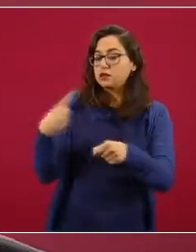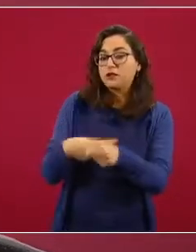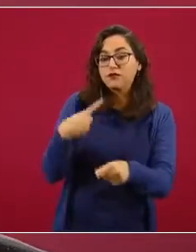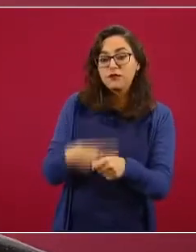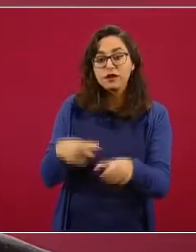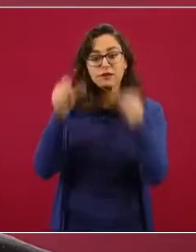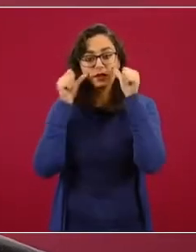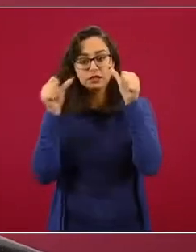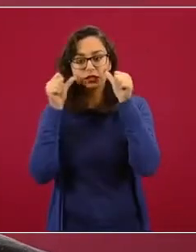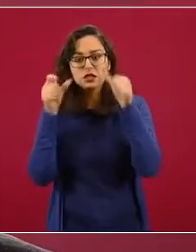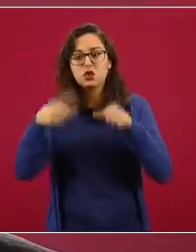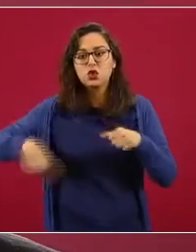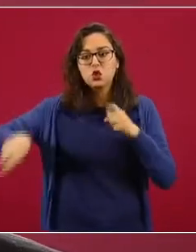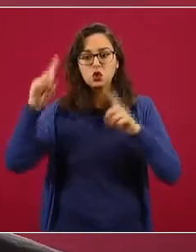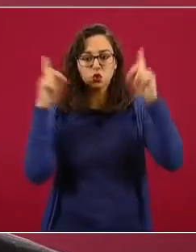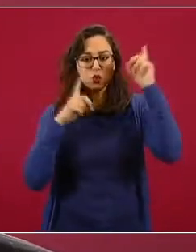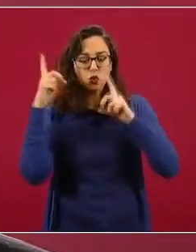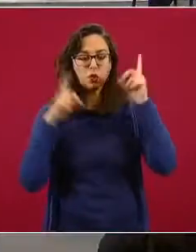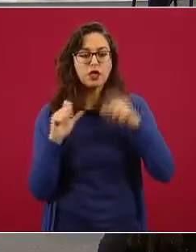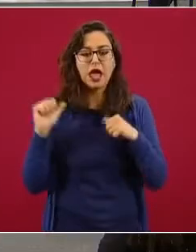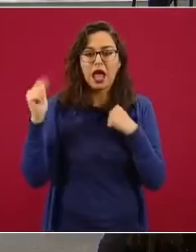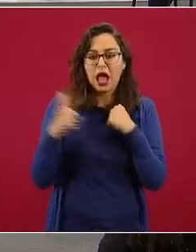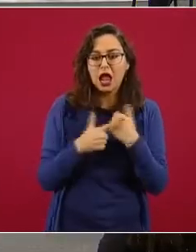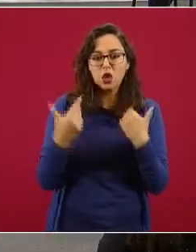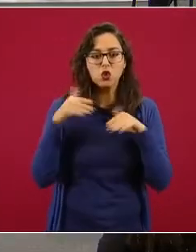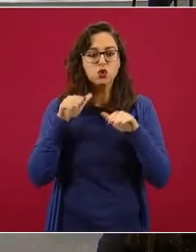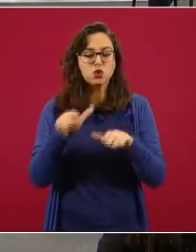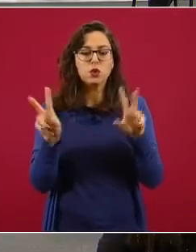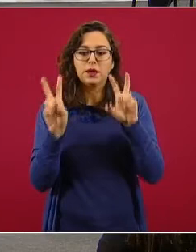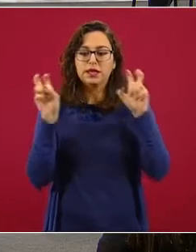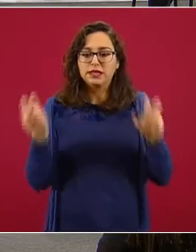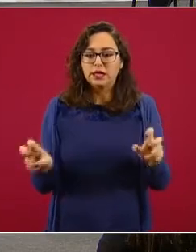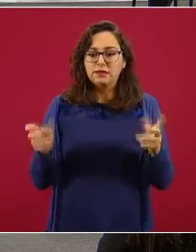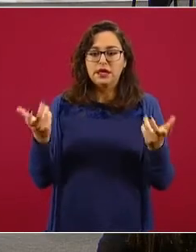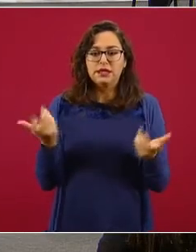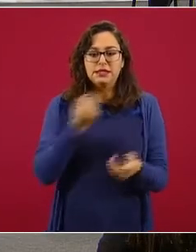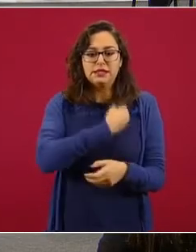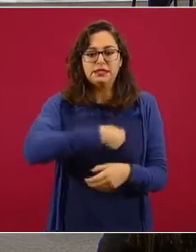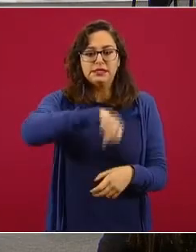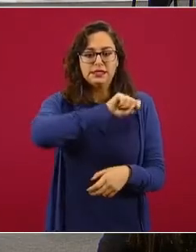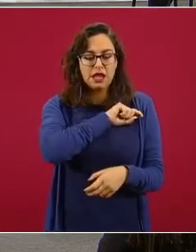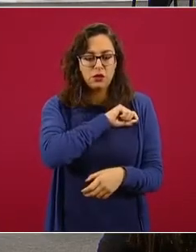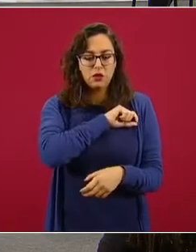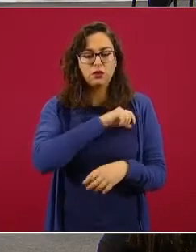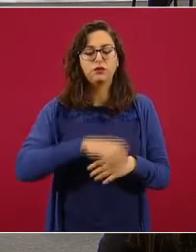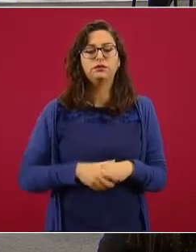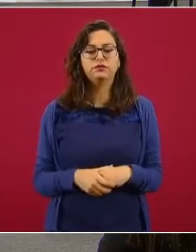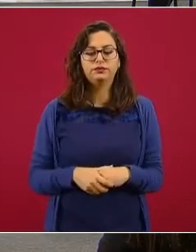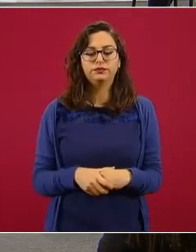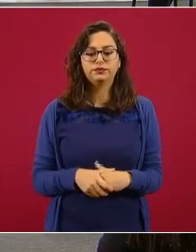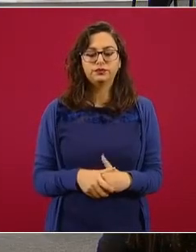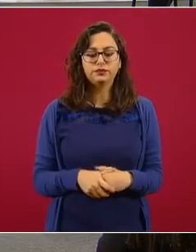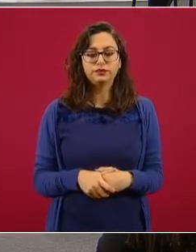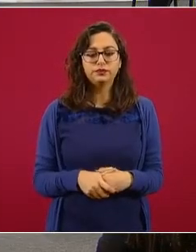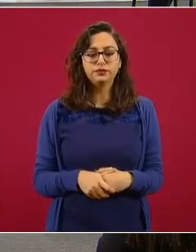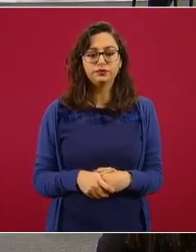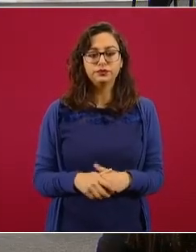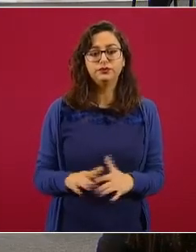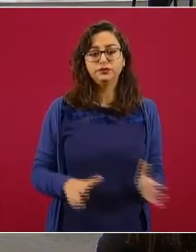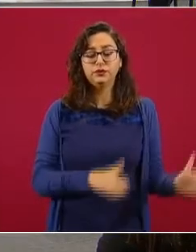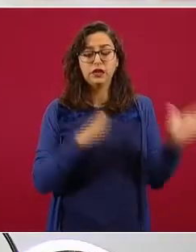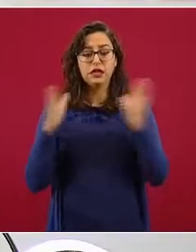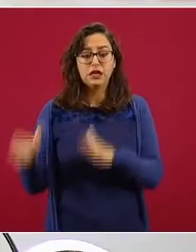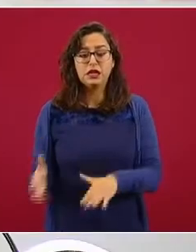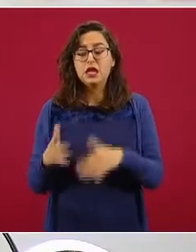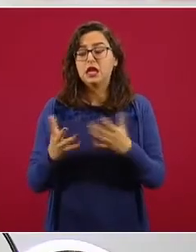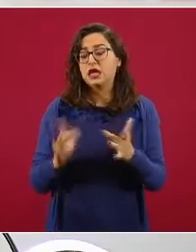en inquietudes que pueden tener sobre su manejo médico. Y las redes integrales de servicios lo que